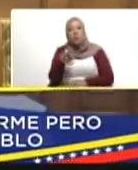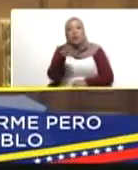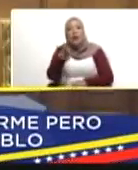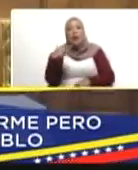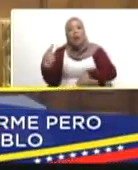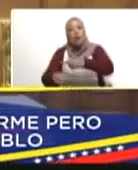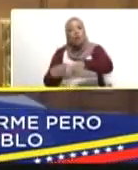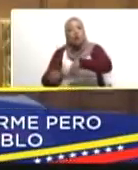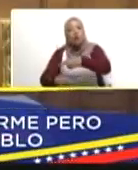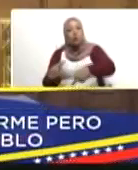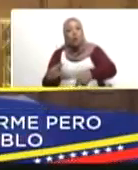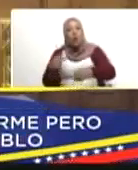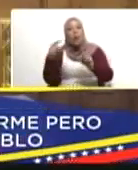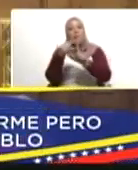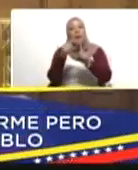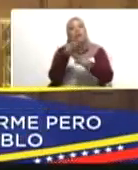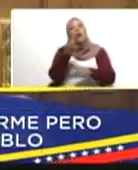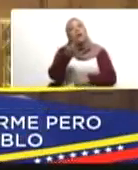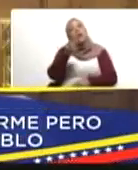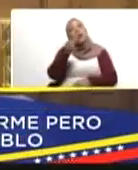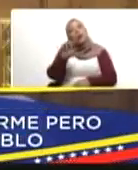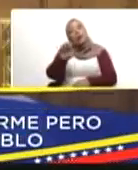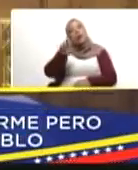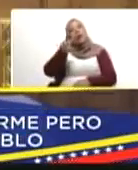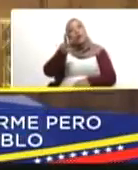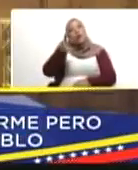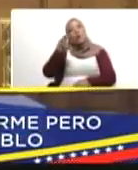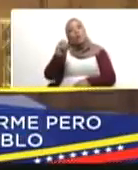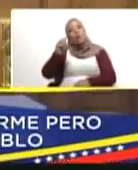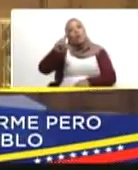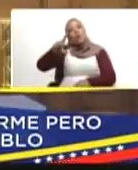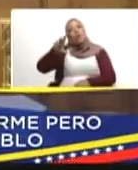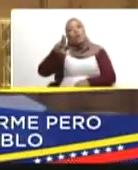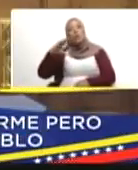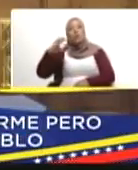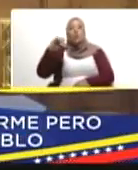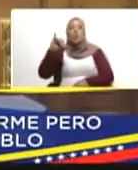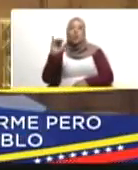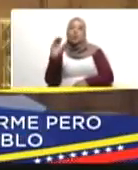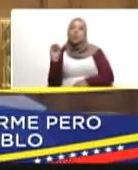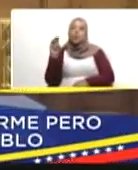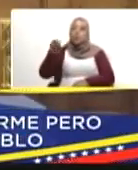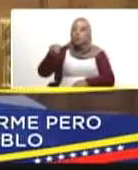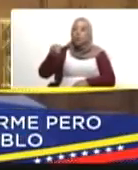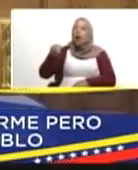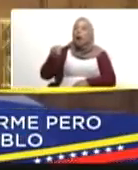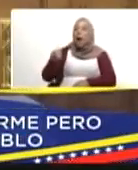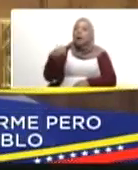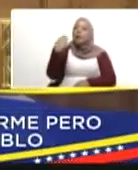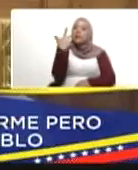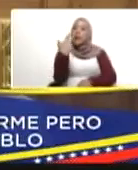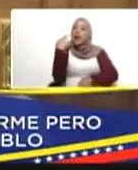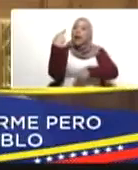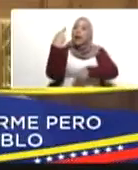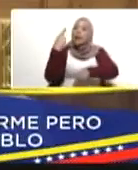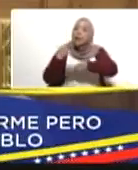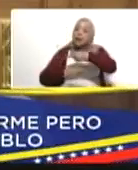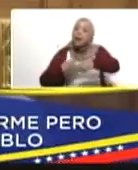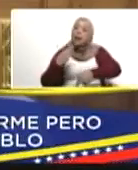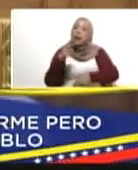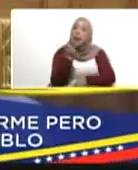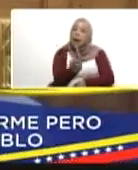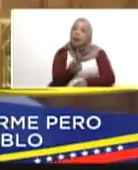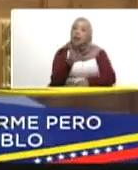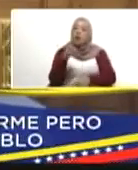revolución de revolucionar todo de cambiar todo lo que hay que cambiar las tres r han marchado fueron